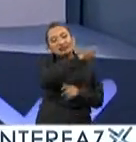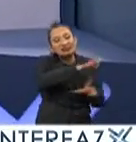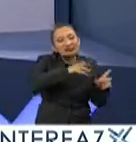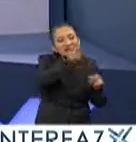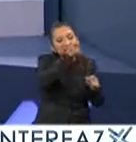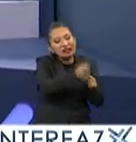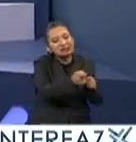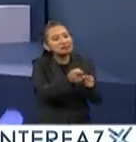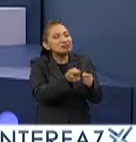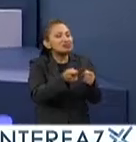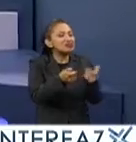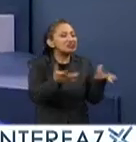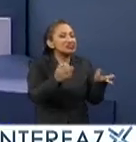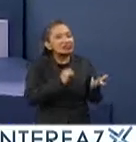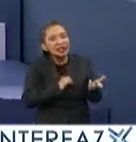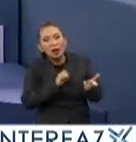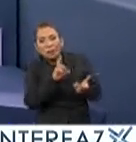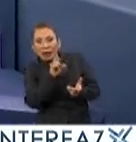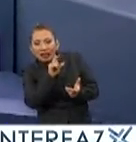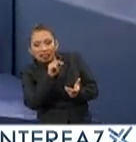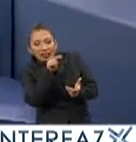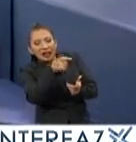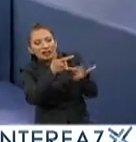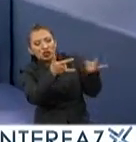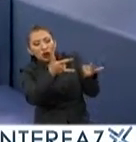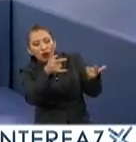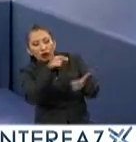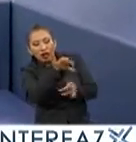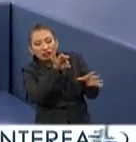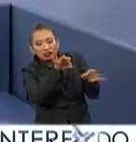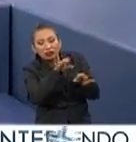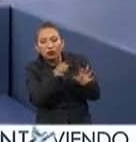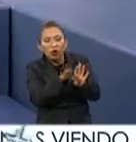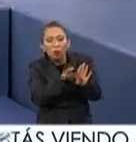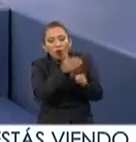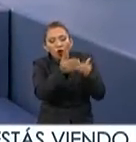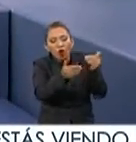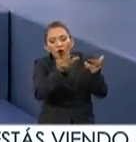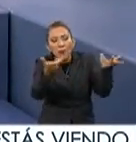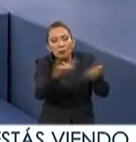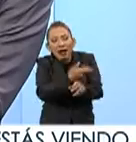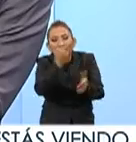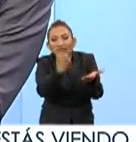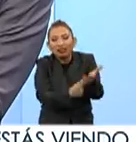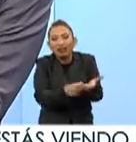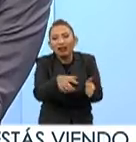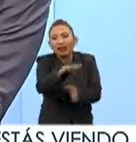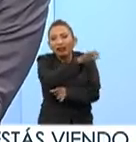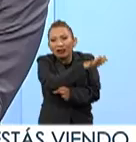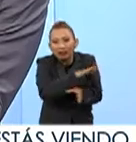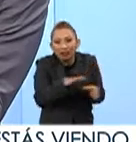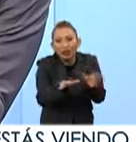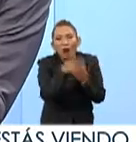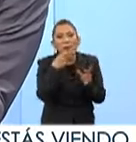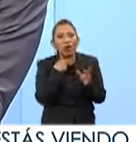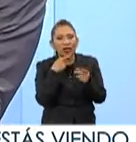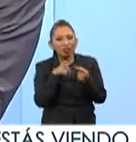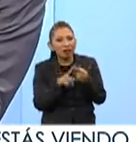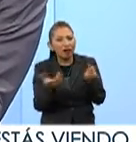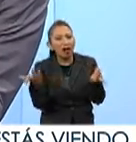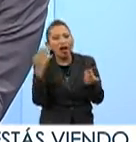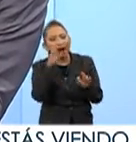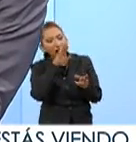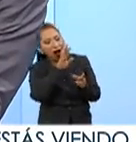de nuestro siglo XX. Javier, cómo se desarrollaba pues, la parte de la política,